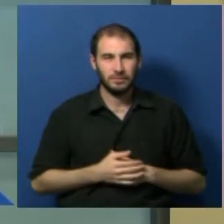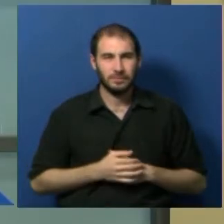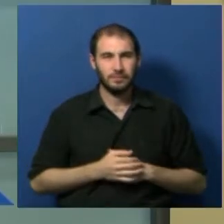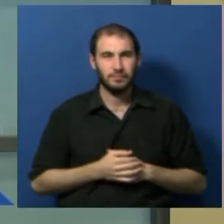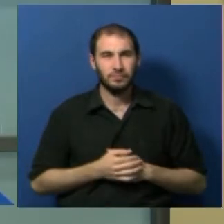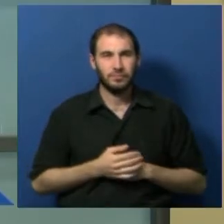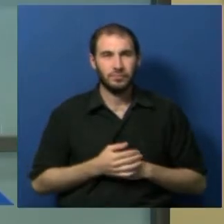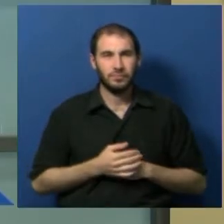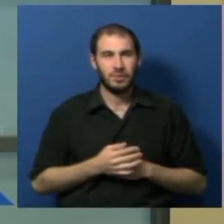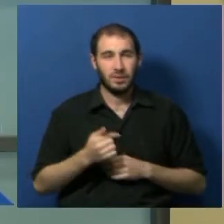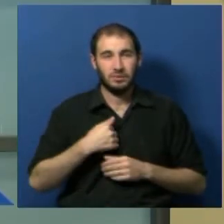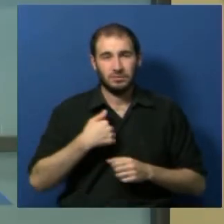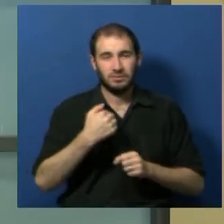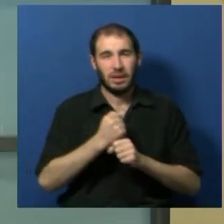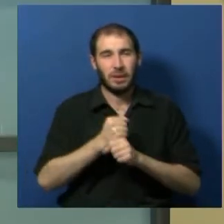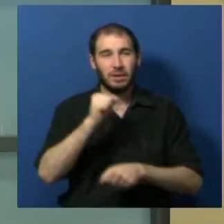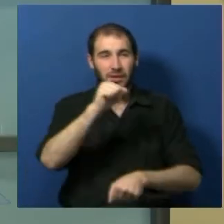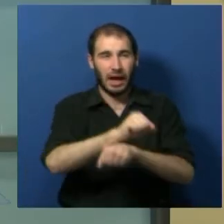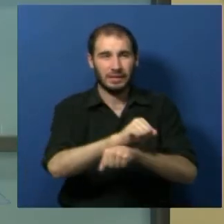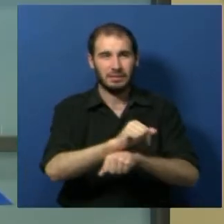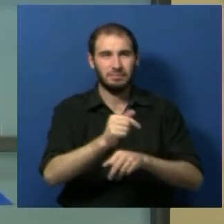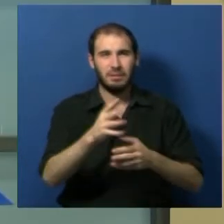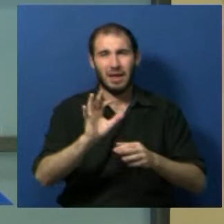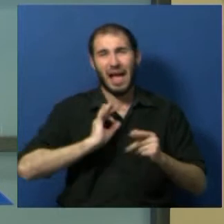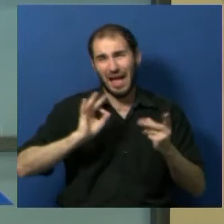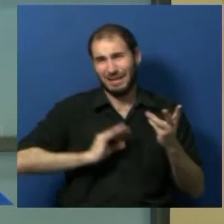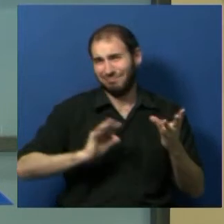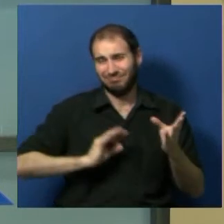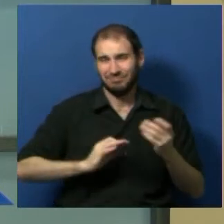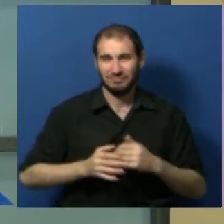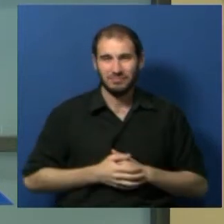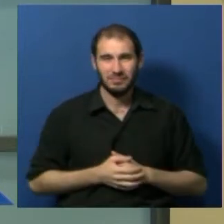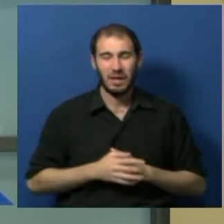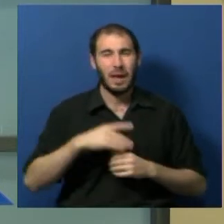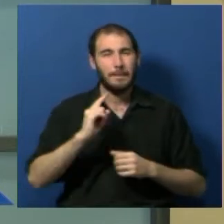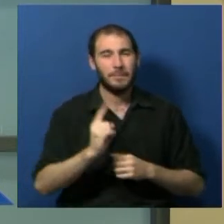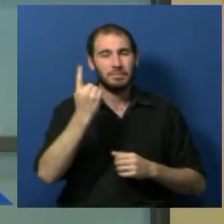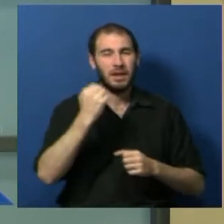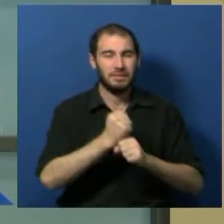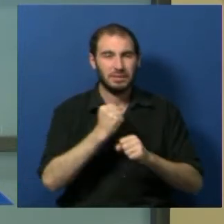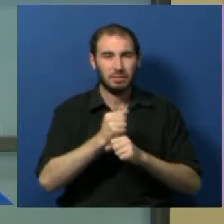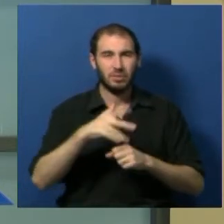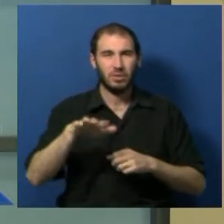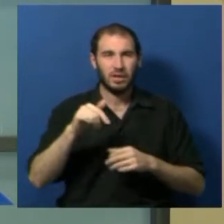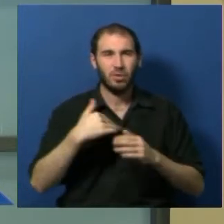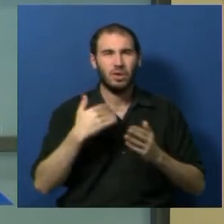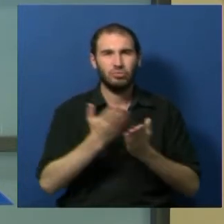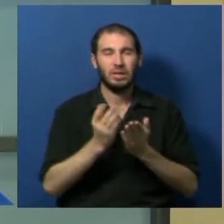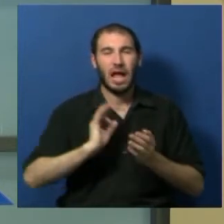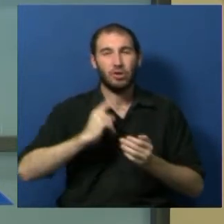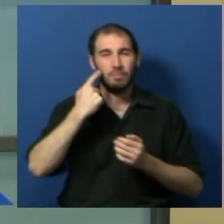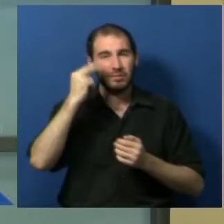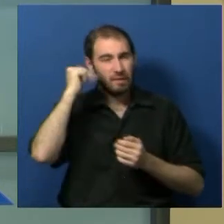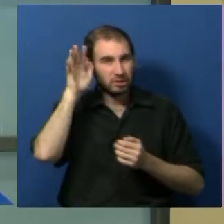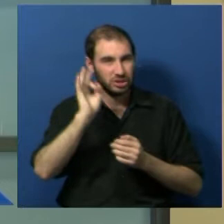yo tengo un trabajo en las cárceles desde hace décadas ya. La primera vez que empecé a trabajar allí siendo estudiante fue en la década del